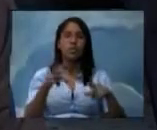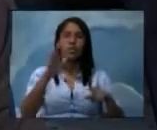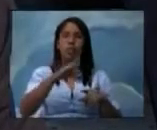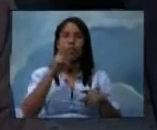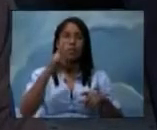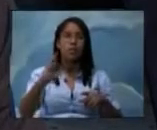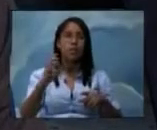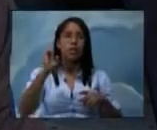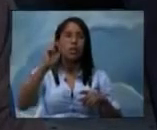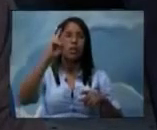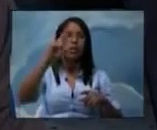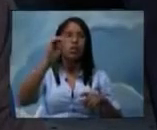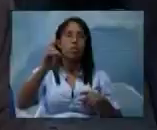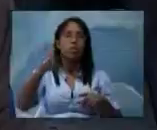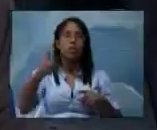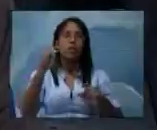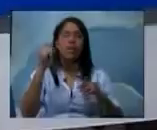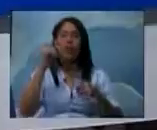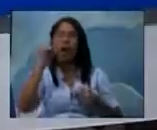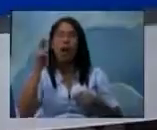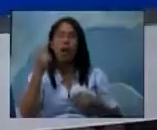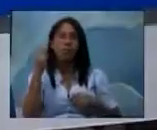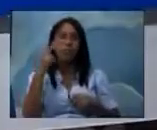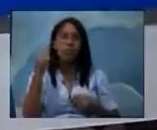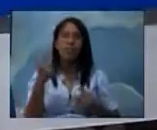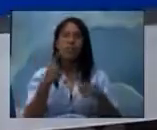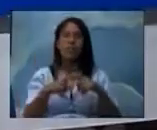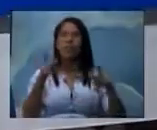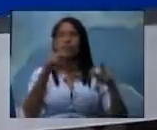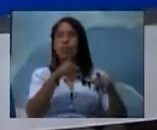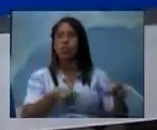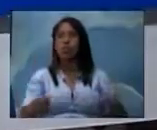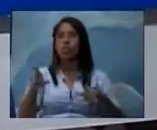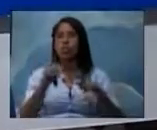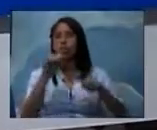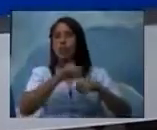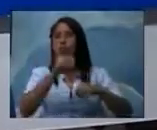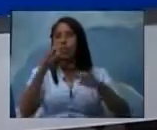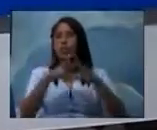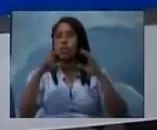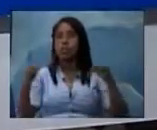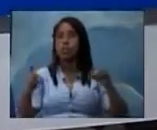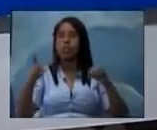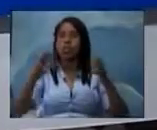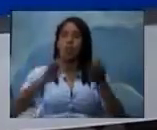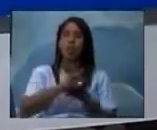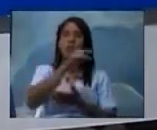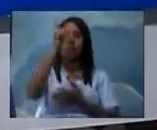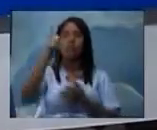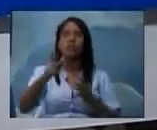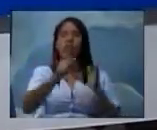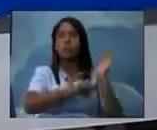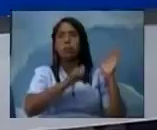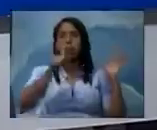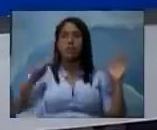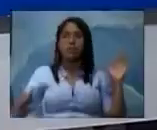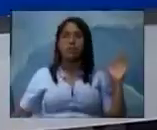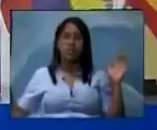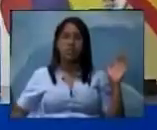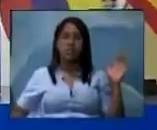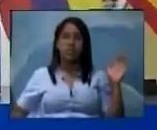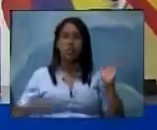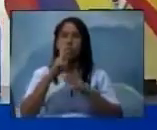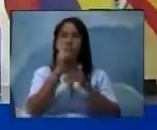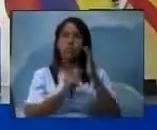están viendo en Europa. Amén. Nos están viendo en África, amén, en Asia, en Oceanía. Amén. Amén. Que amén, toda la gloria, amén, sea, aleluya, para el